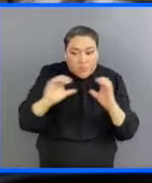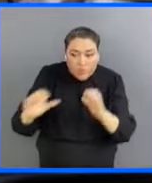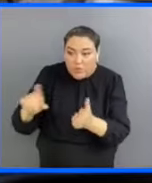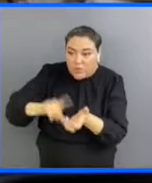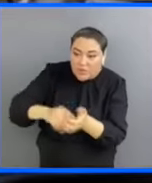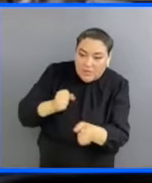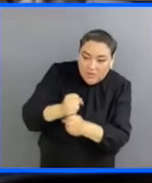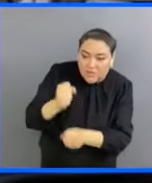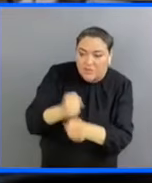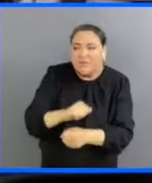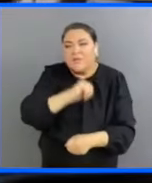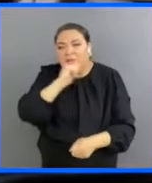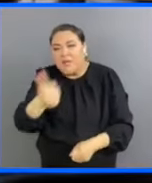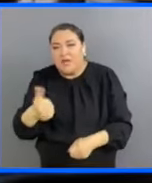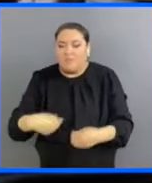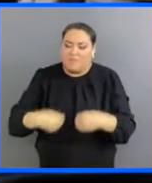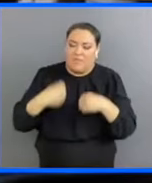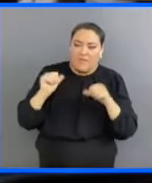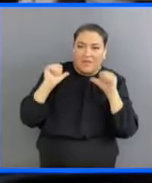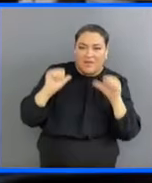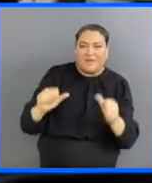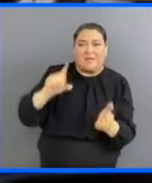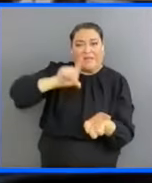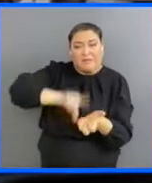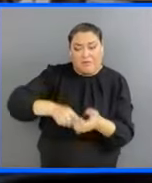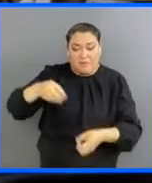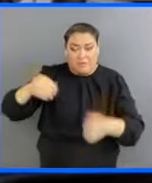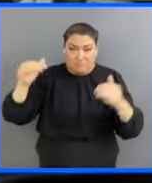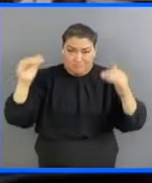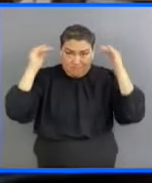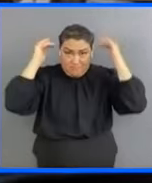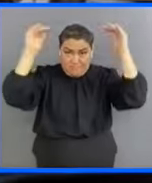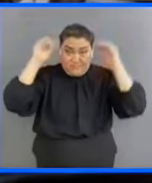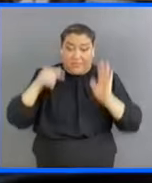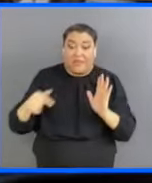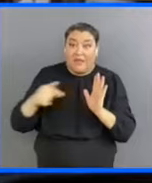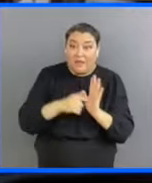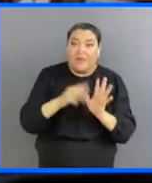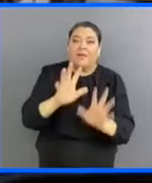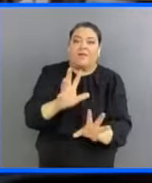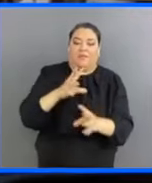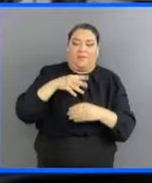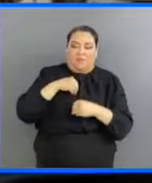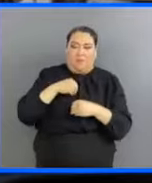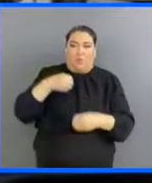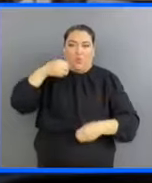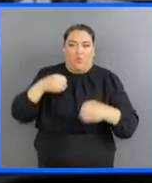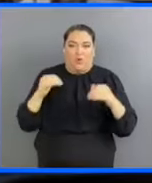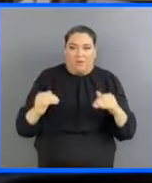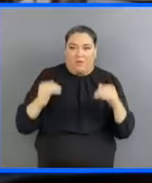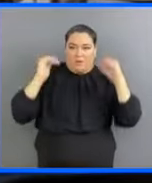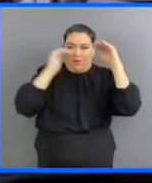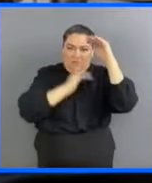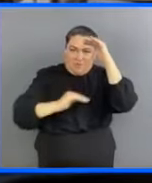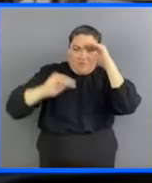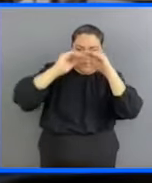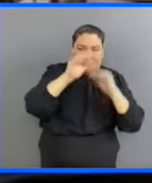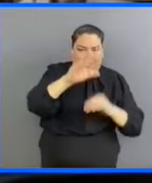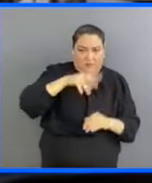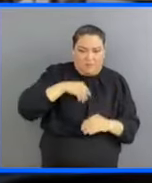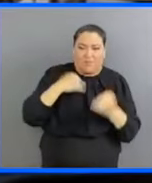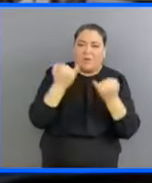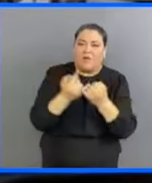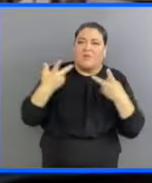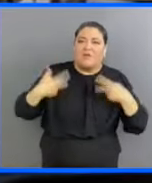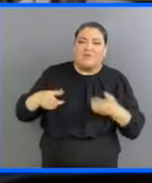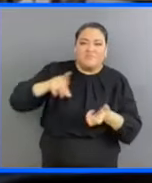y sobre todo que este protocolo lo adopten ministras, ministros, pero también todas las personas titulares de las